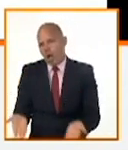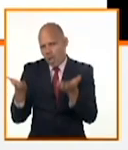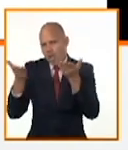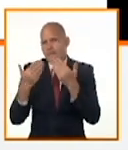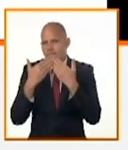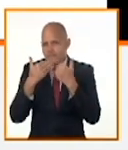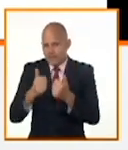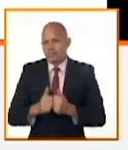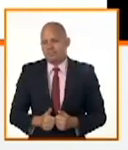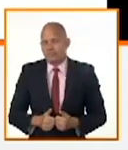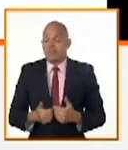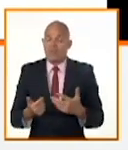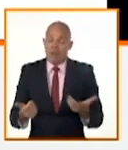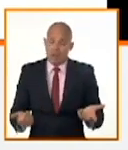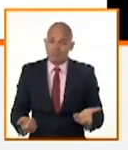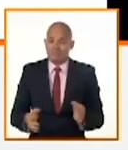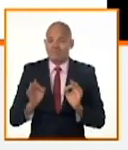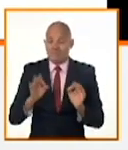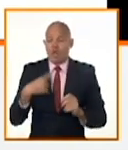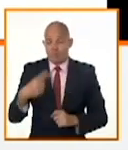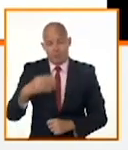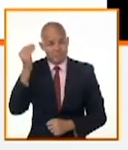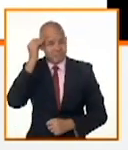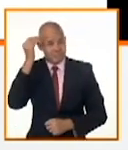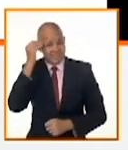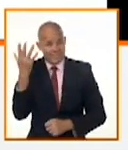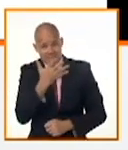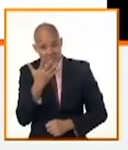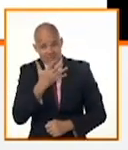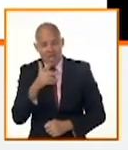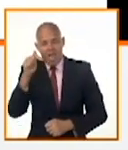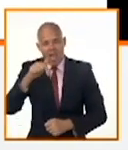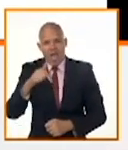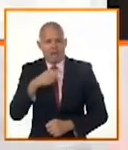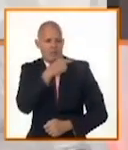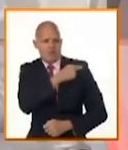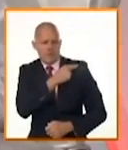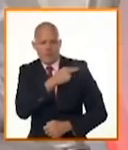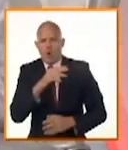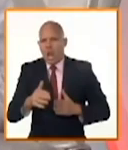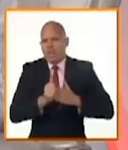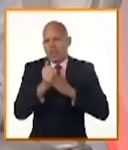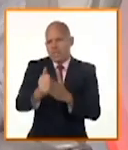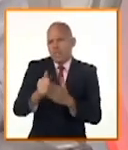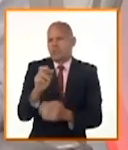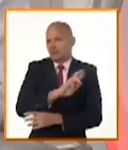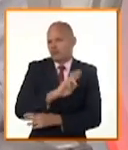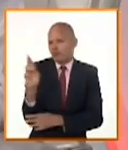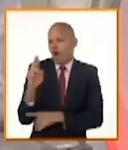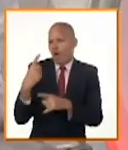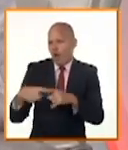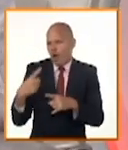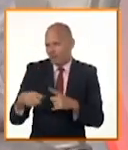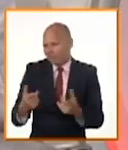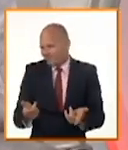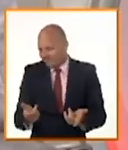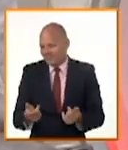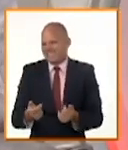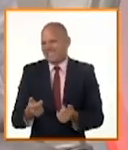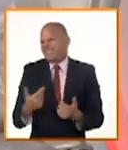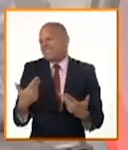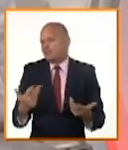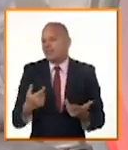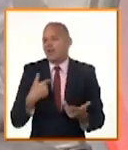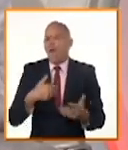tareas y los grandes retos se vencen con voluntad con inteligencia con constancia con organización del trabajo